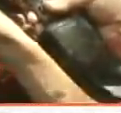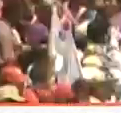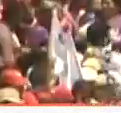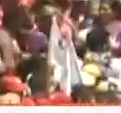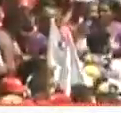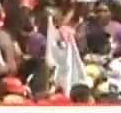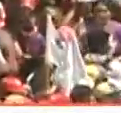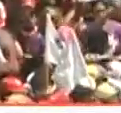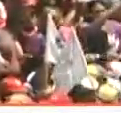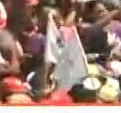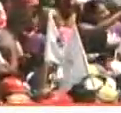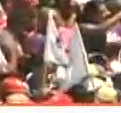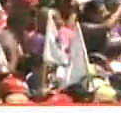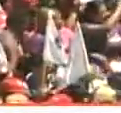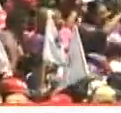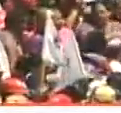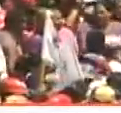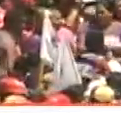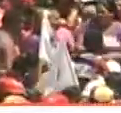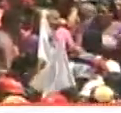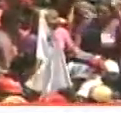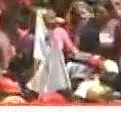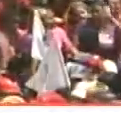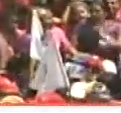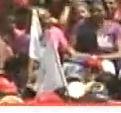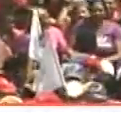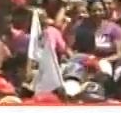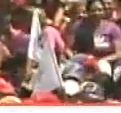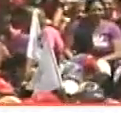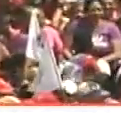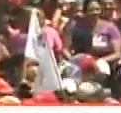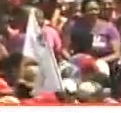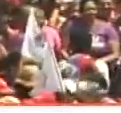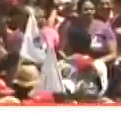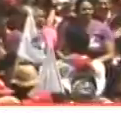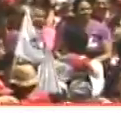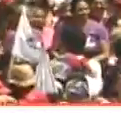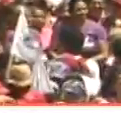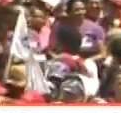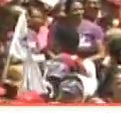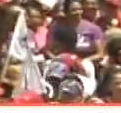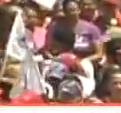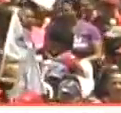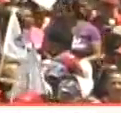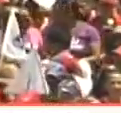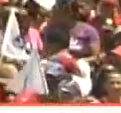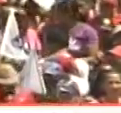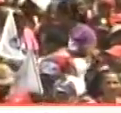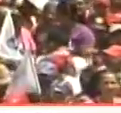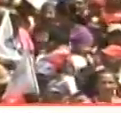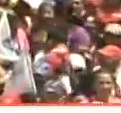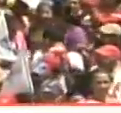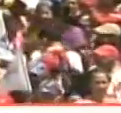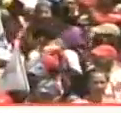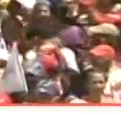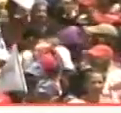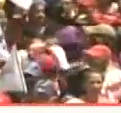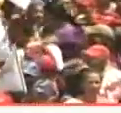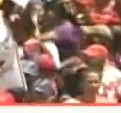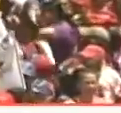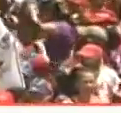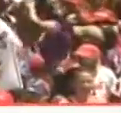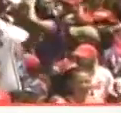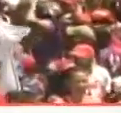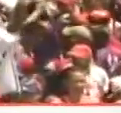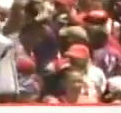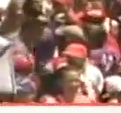dan desde Estados Unidos. La derecha va a decir otra vez, le van a echar la culpa a Estados Unidos. Sí, otra vez. Cada vez que hay